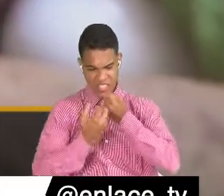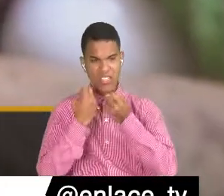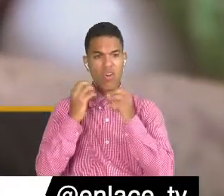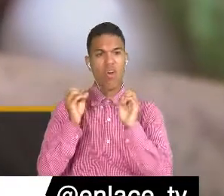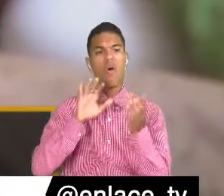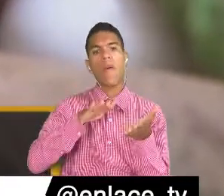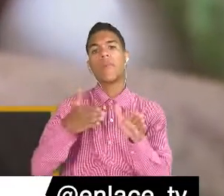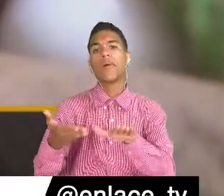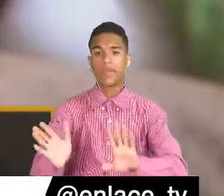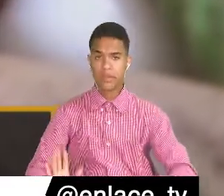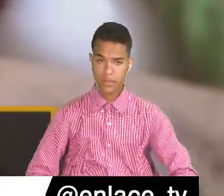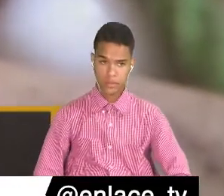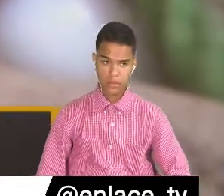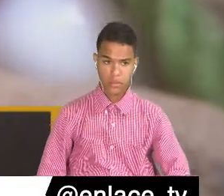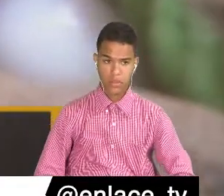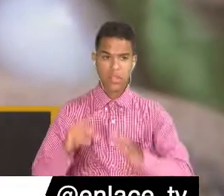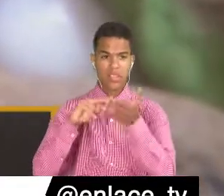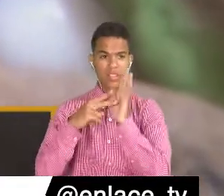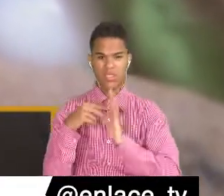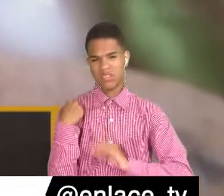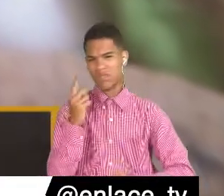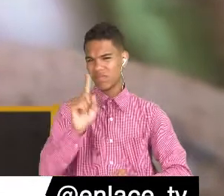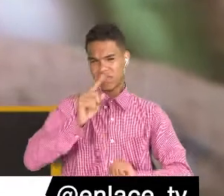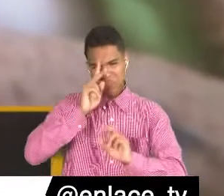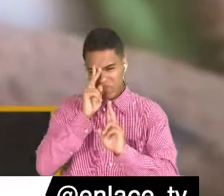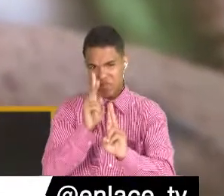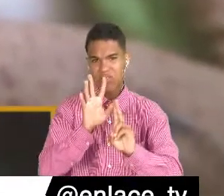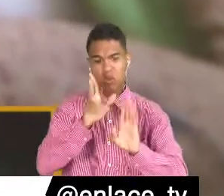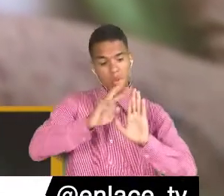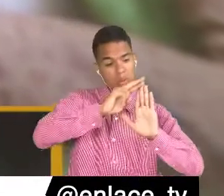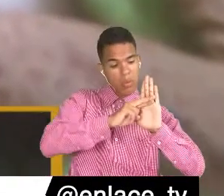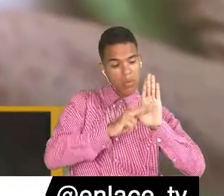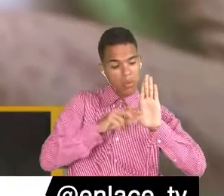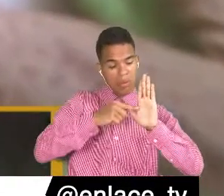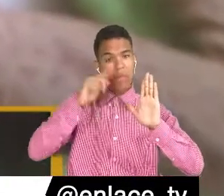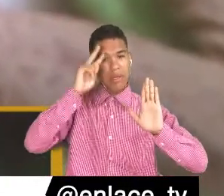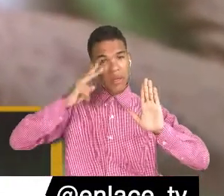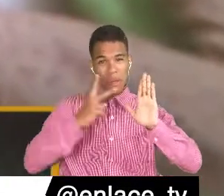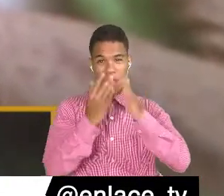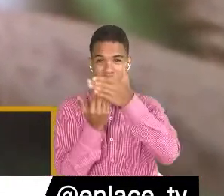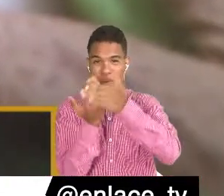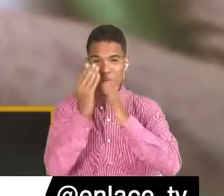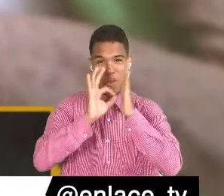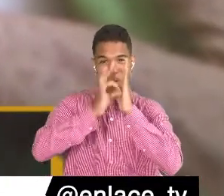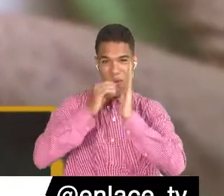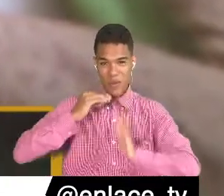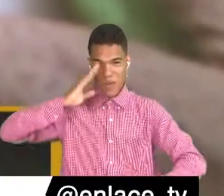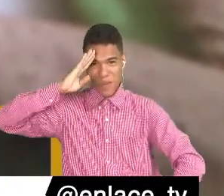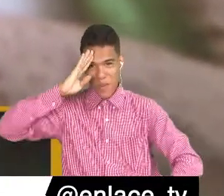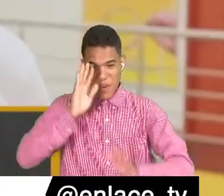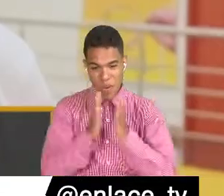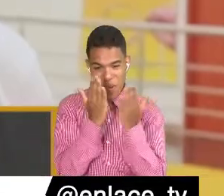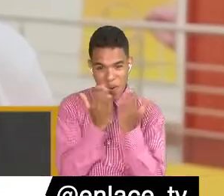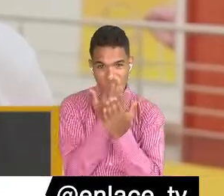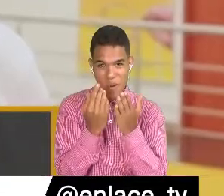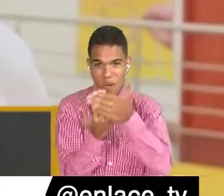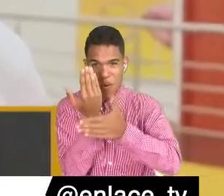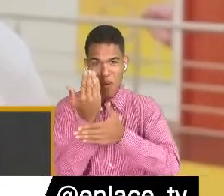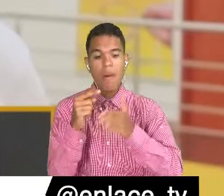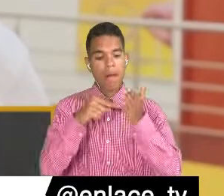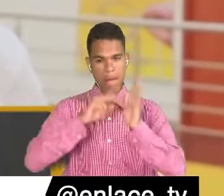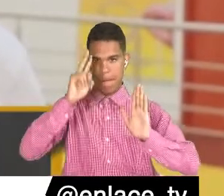muerte. Estas prácticas se encuentran establecidas en el nuevo Código Nacional de Policía. Además del Código de Policía, cualquier